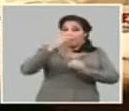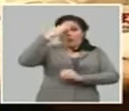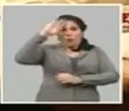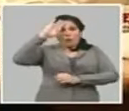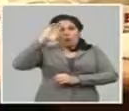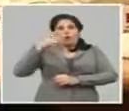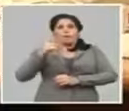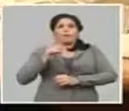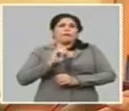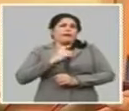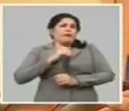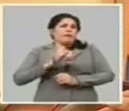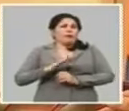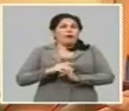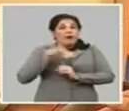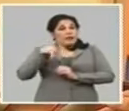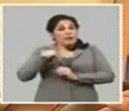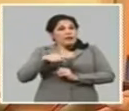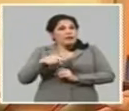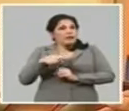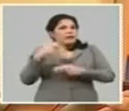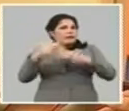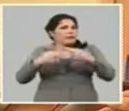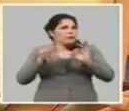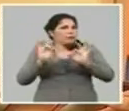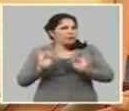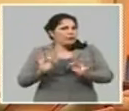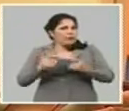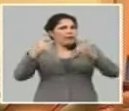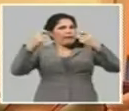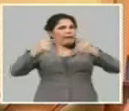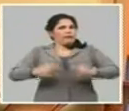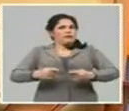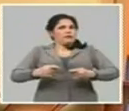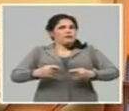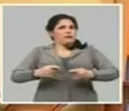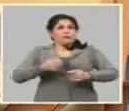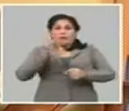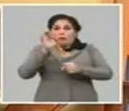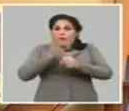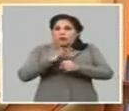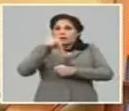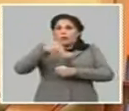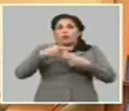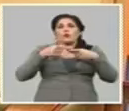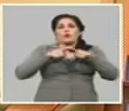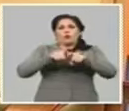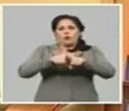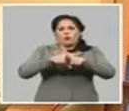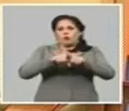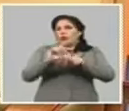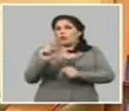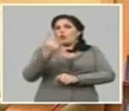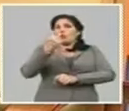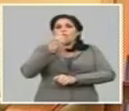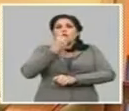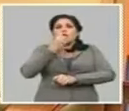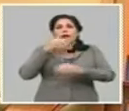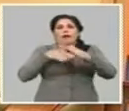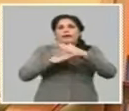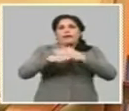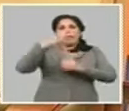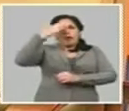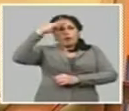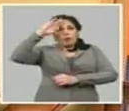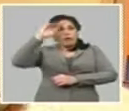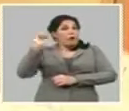visita ha hecho por supuesto la decisión de que a partir de hoy junto con su única posibilidad de entrar al país para